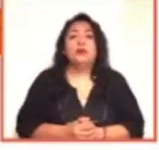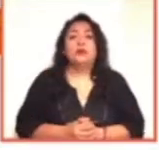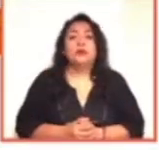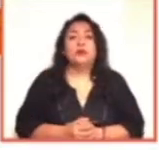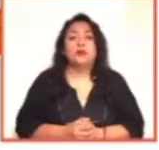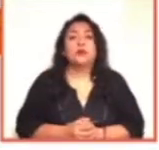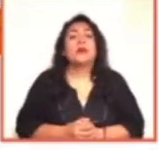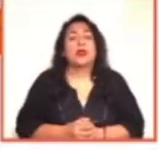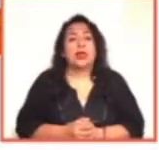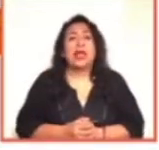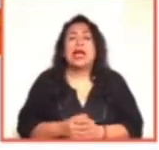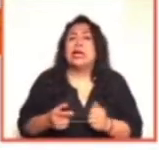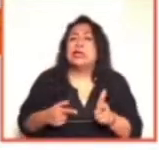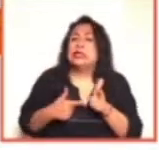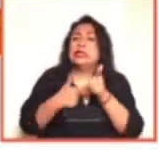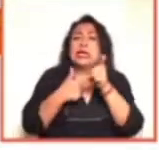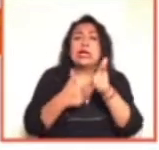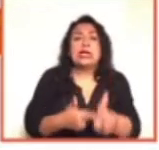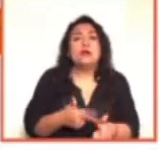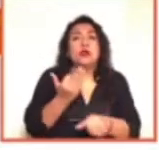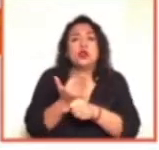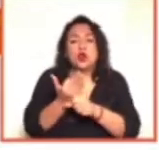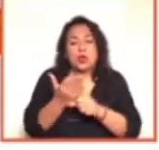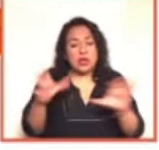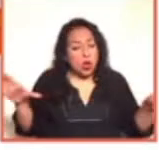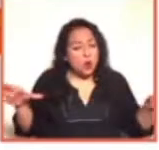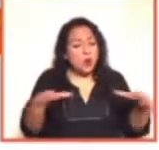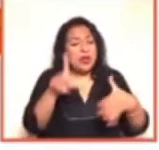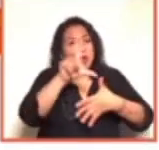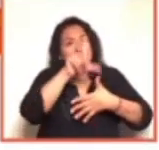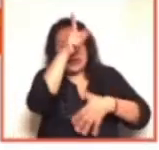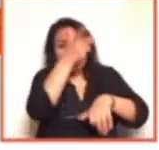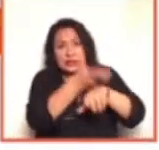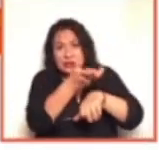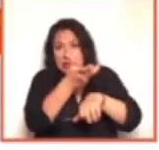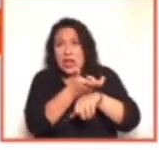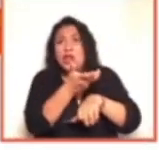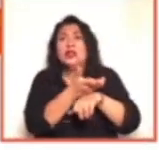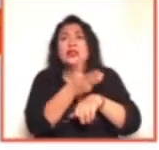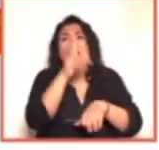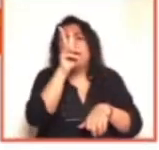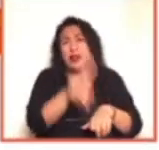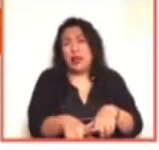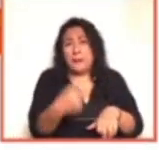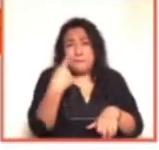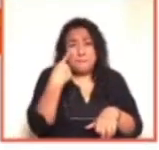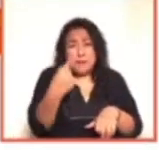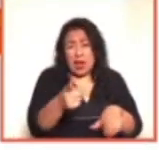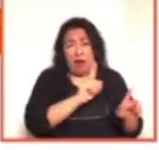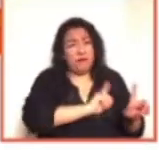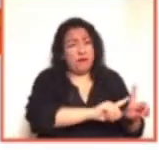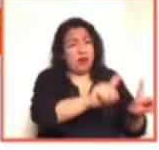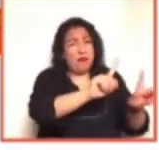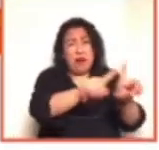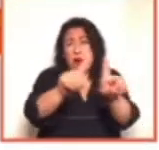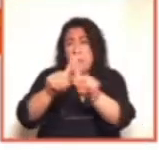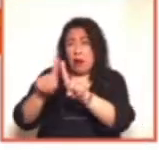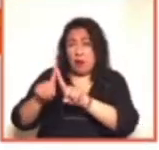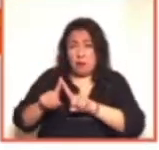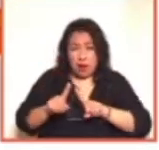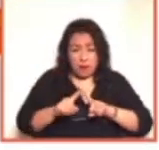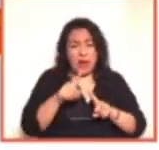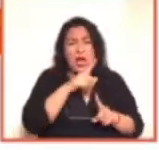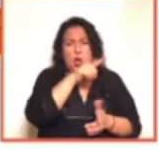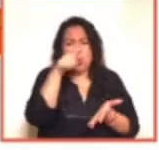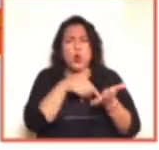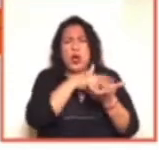to face with the Latino community within the United States is how diverse we are. You know,